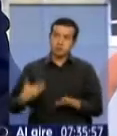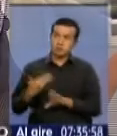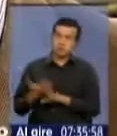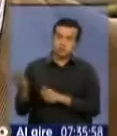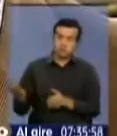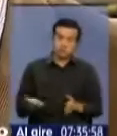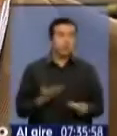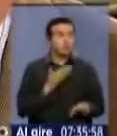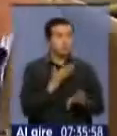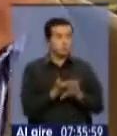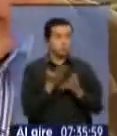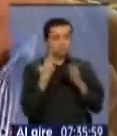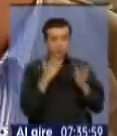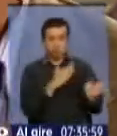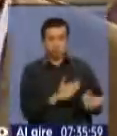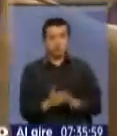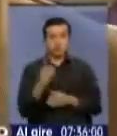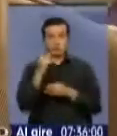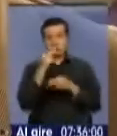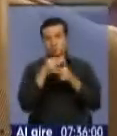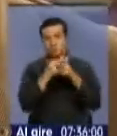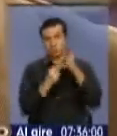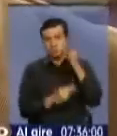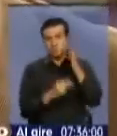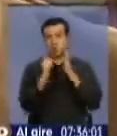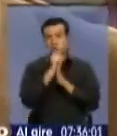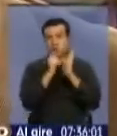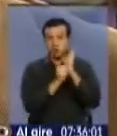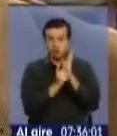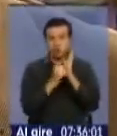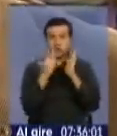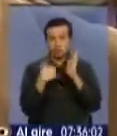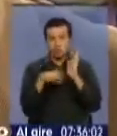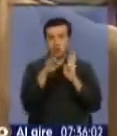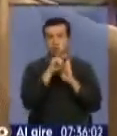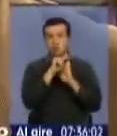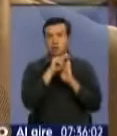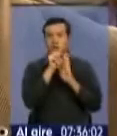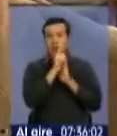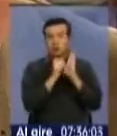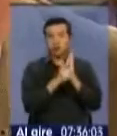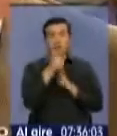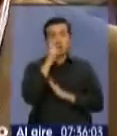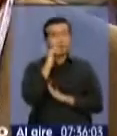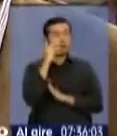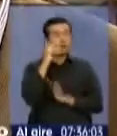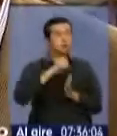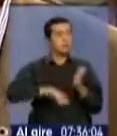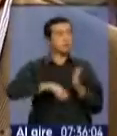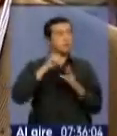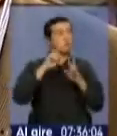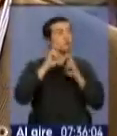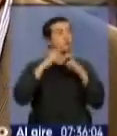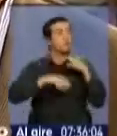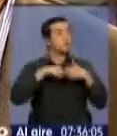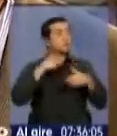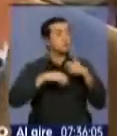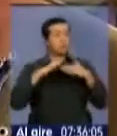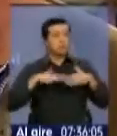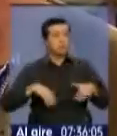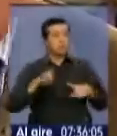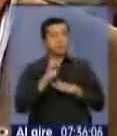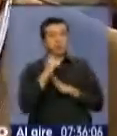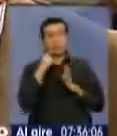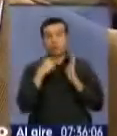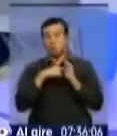No, proponer. Y en esto estamos. Tenemos un listado ya de agendas, de la agenda legislativa que ayer hemos aprobado en cuanto a los problemas que tiene el país. Por ejemplo, el